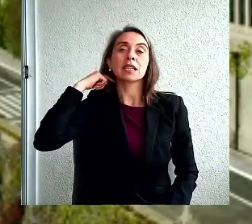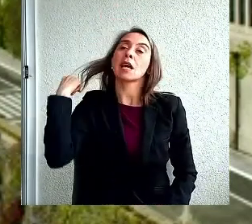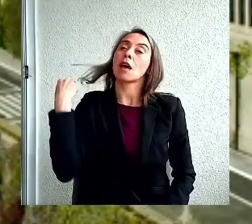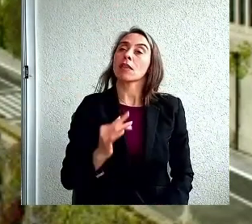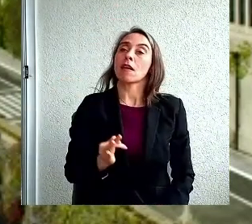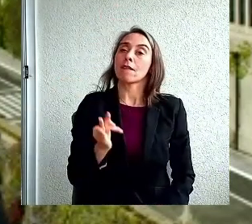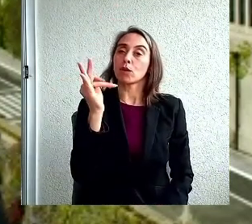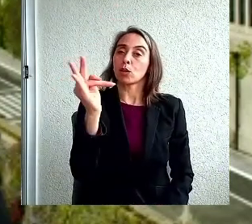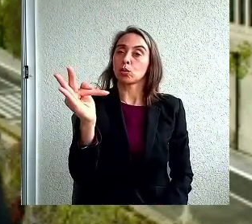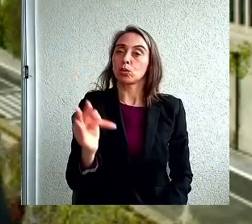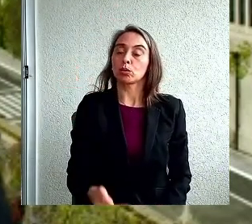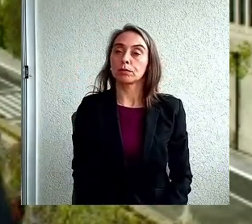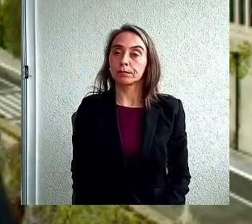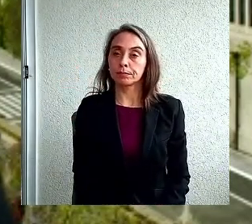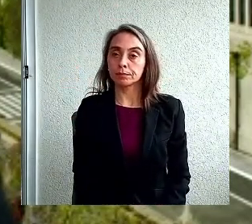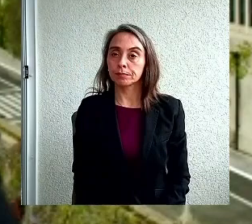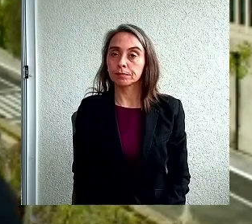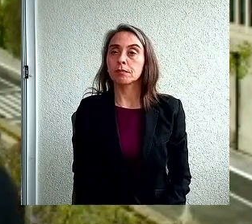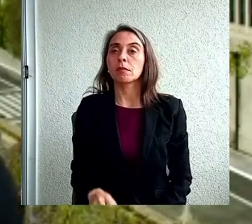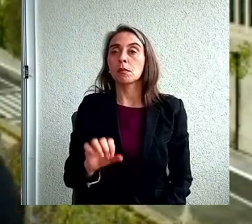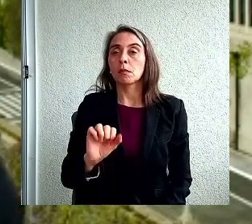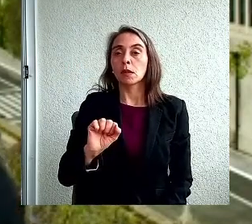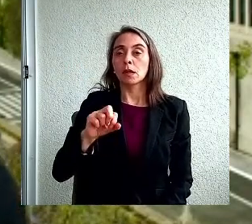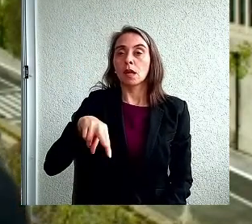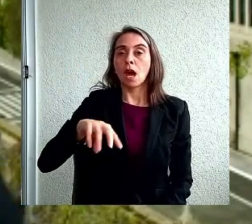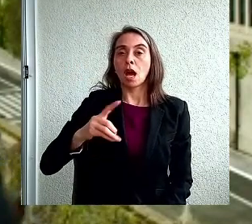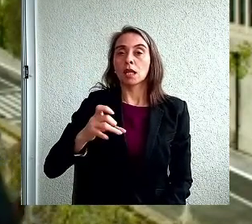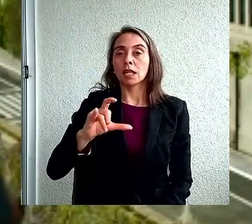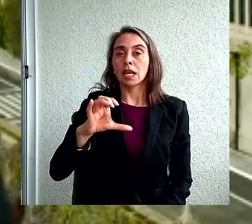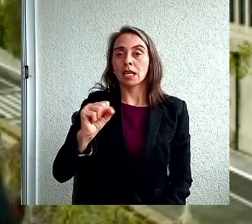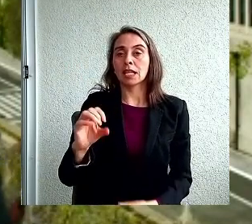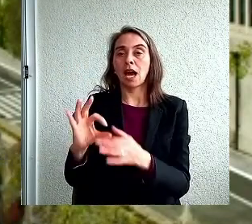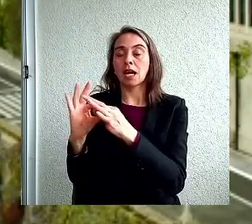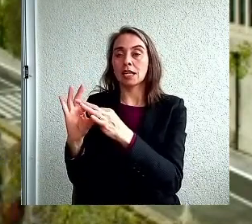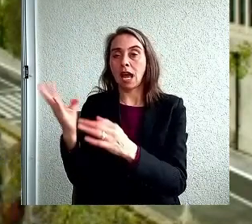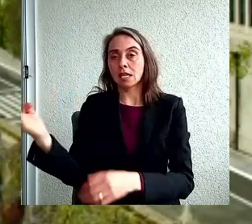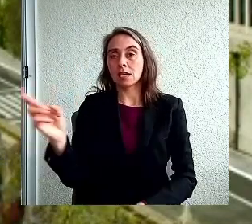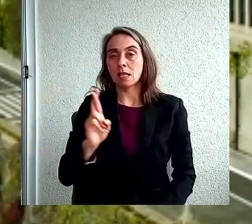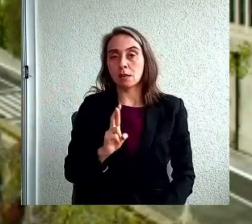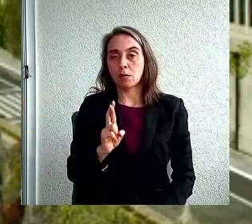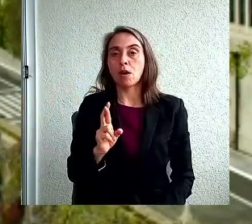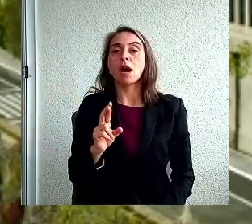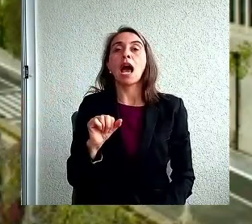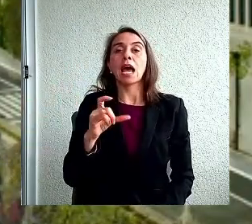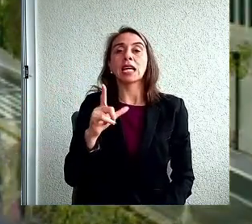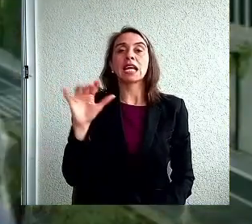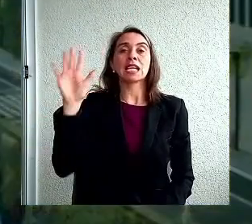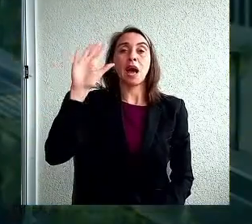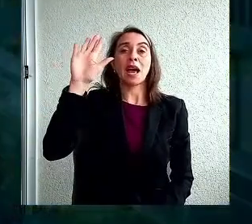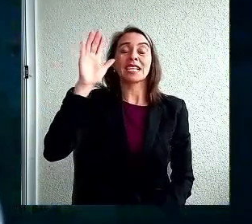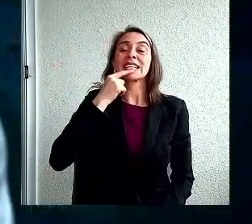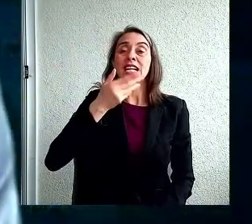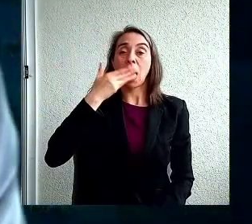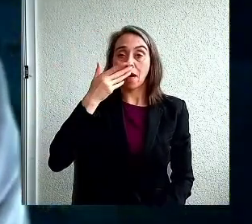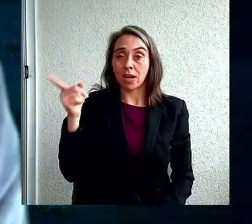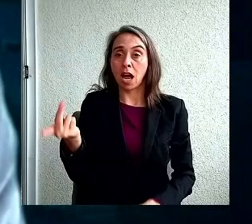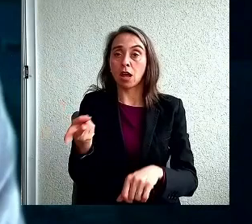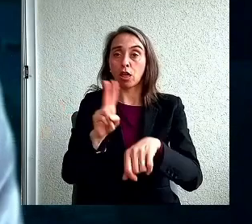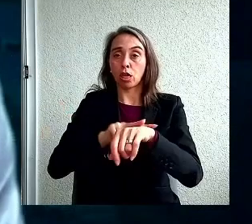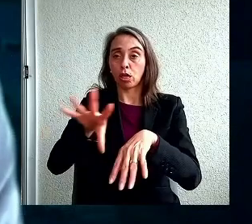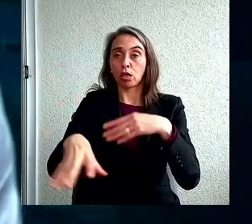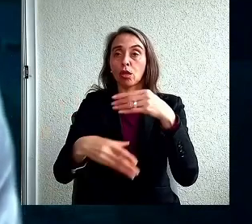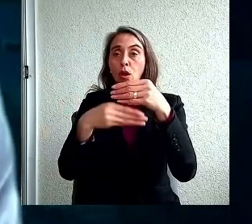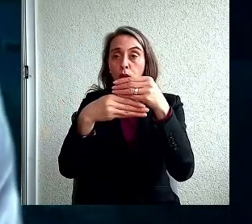Veo que Angélica también tiene Gracias, Francisco, veo que Angélica tiene la mano levantada, supongo Sí. que quieres complementar un poco ahí. Sí, yo también quería